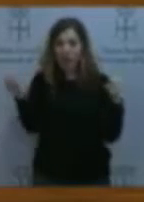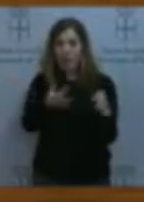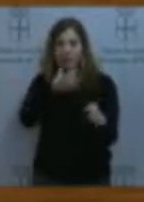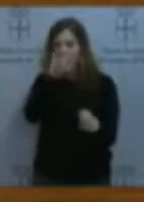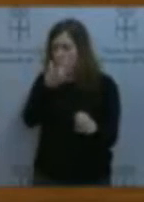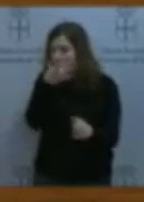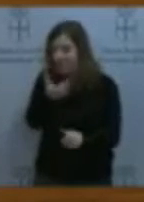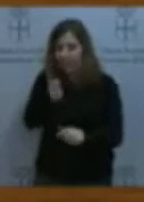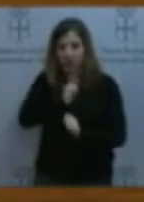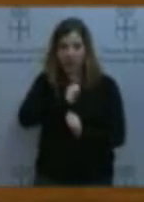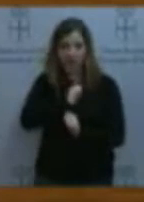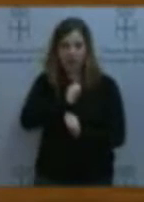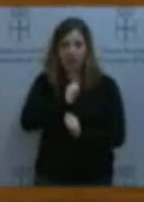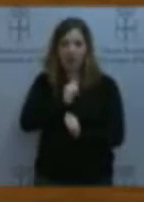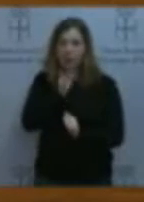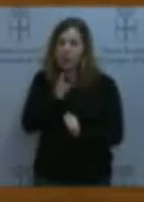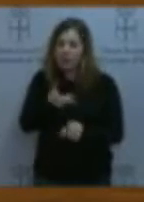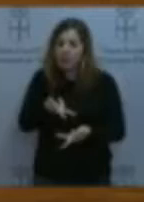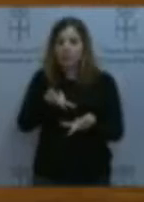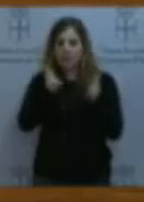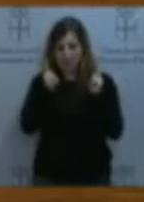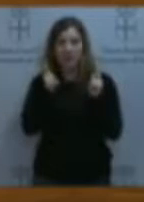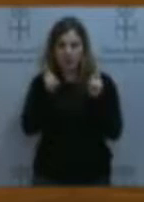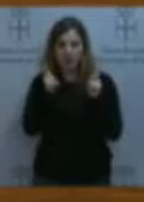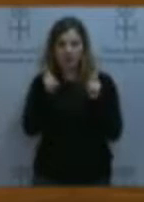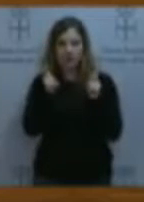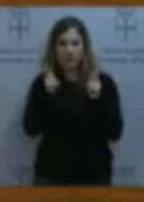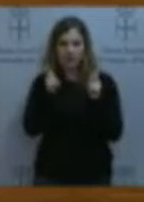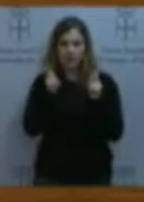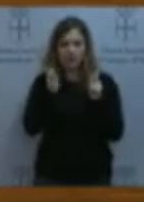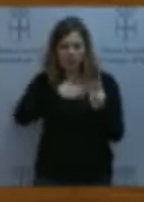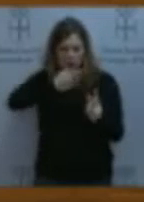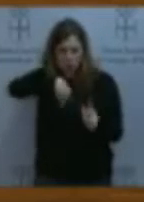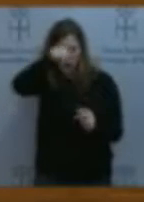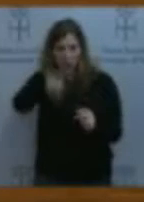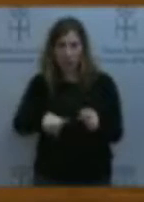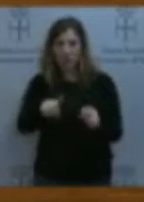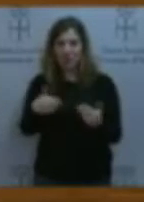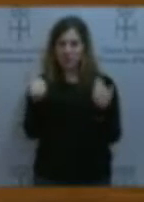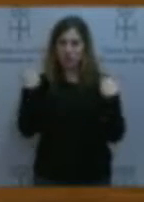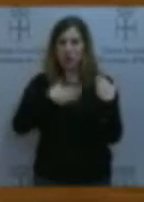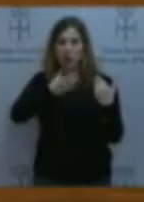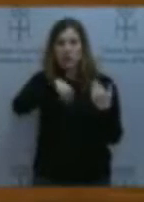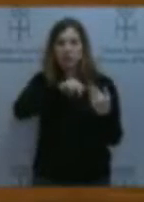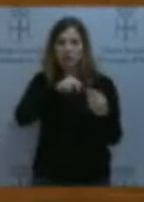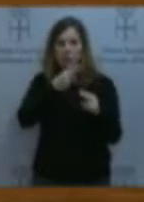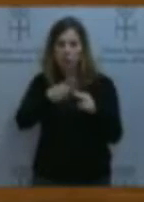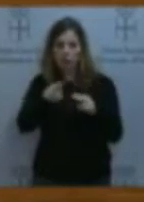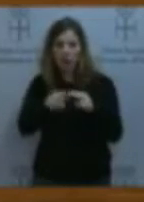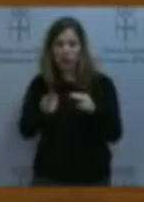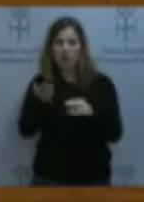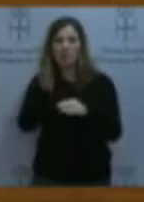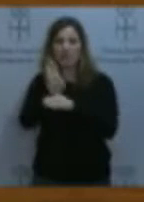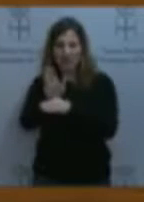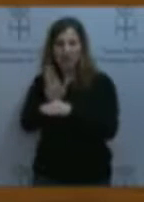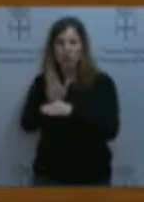nuestra acción legislativa y desde nuestra responsabilidad representativa que esto suceda en la comunidad autónoma